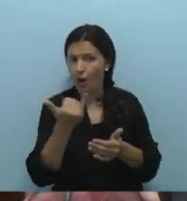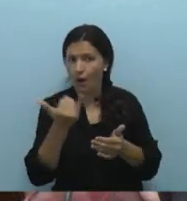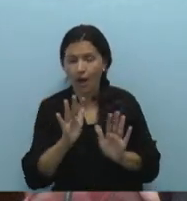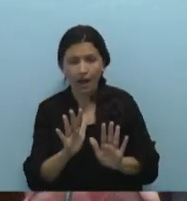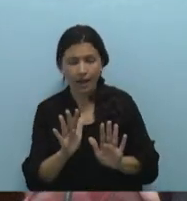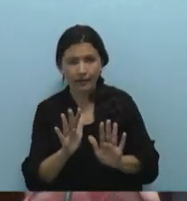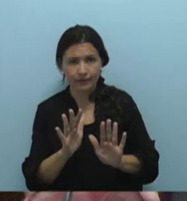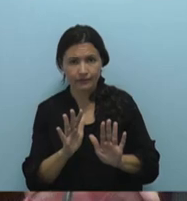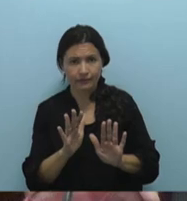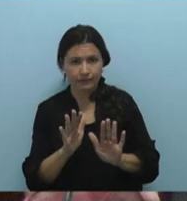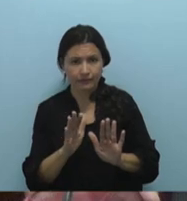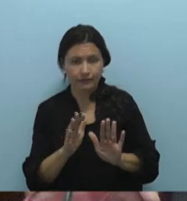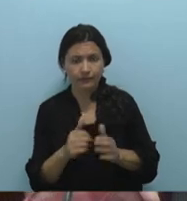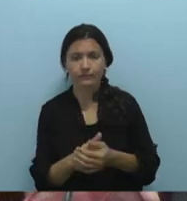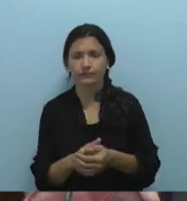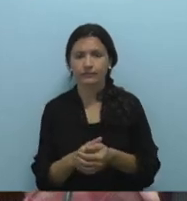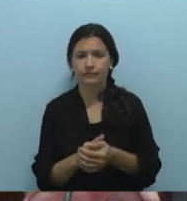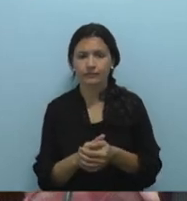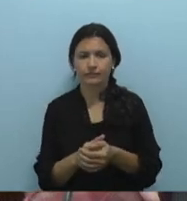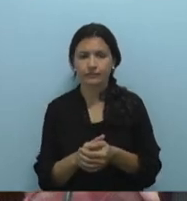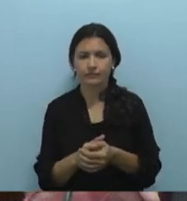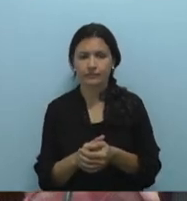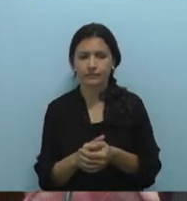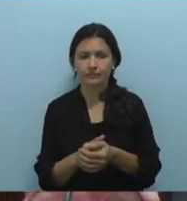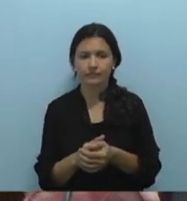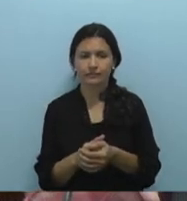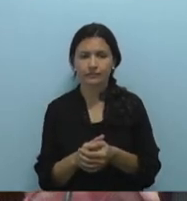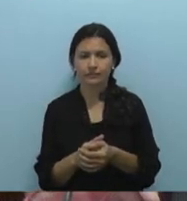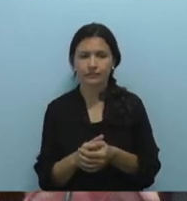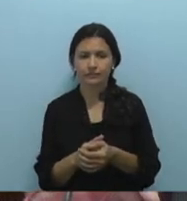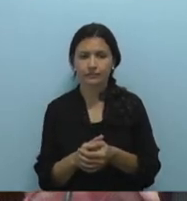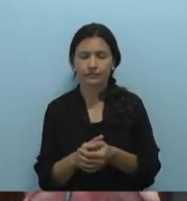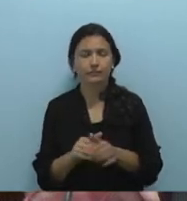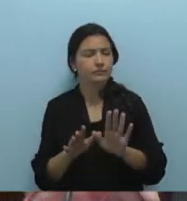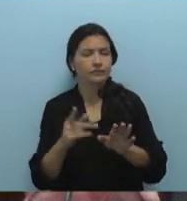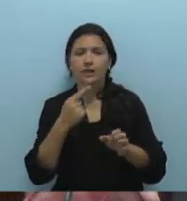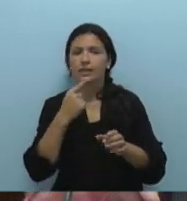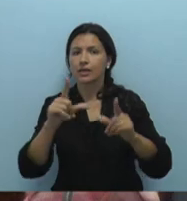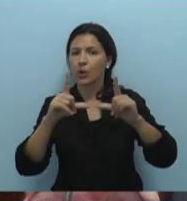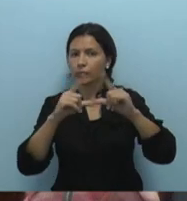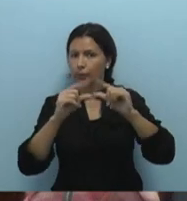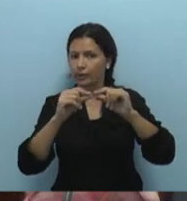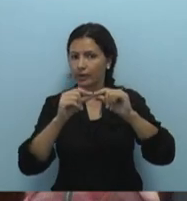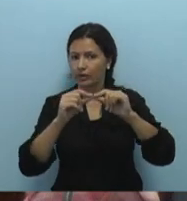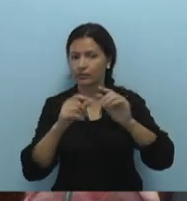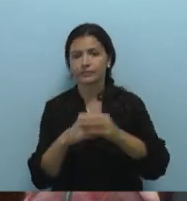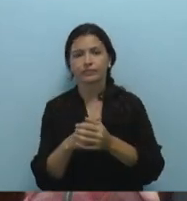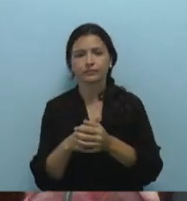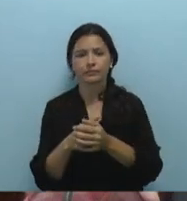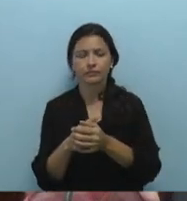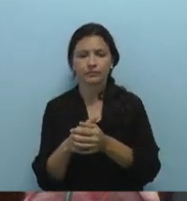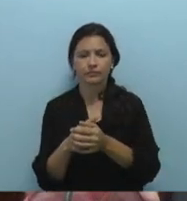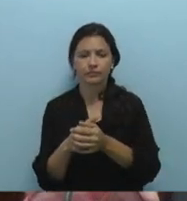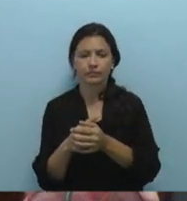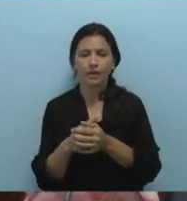para el ejercicio 2025. Lo voy a poner en un número para que quede claro. La serie histórica de los